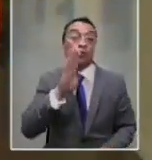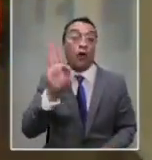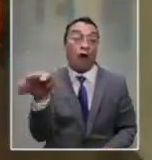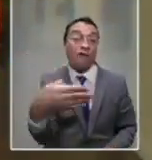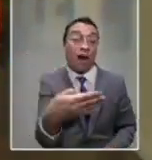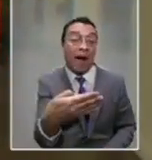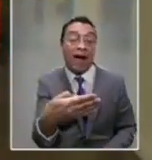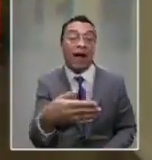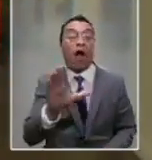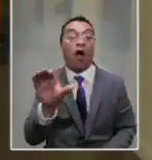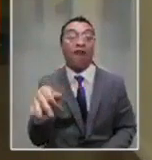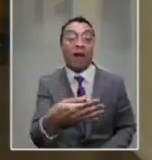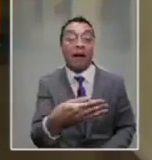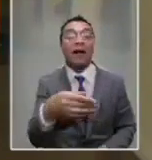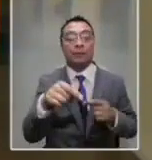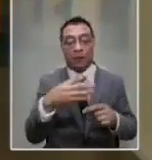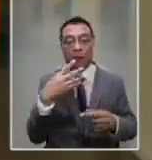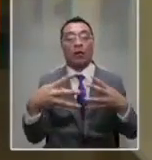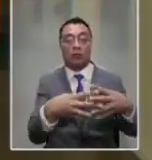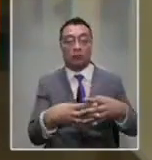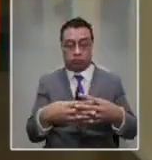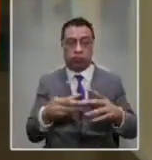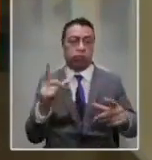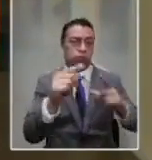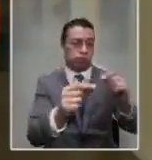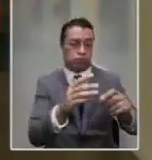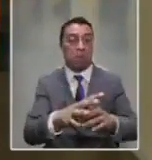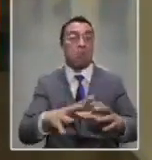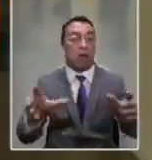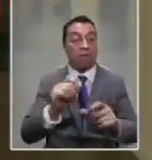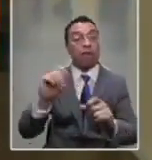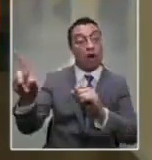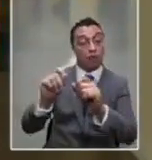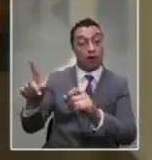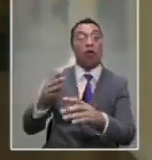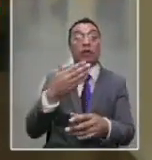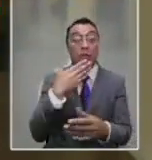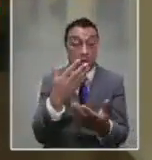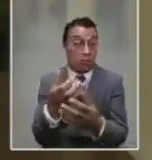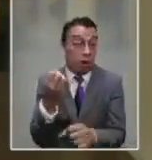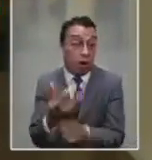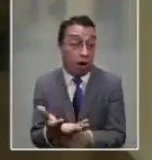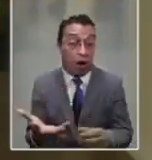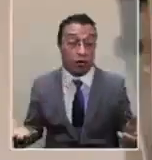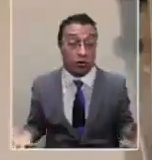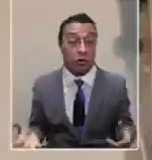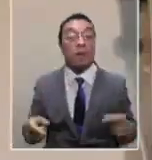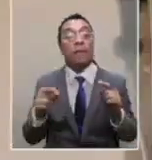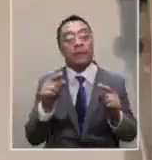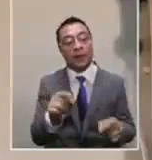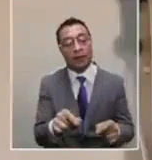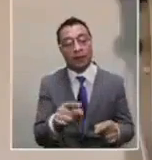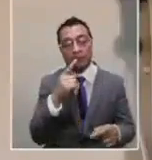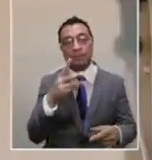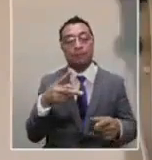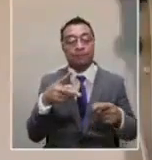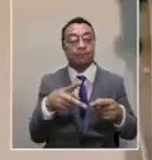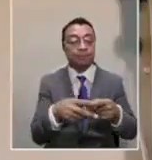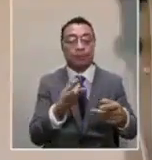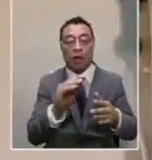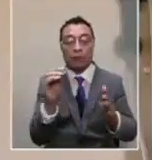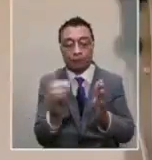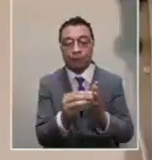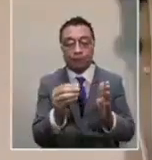generaron restricciones, se deportaron más personas de Estados Unidos que en toda la historia de ese país en la época de Obama. Entonces, las restricciones que